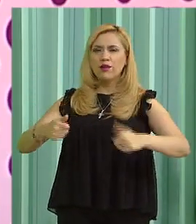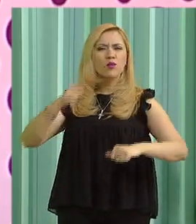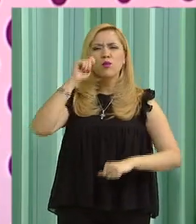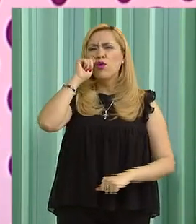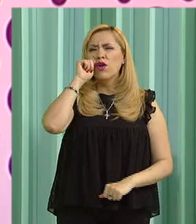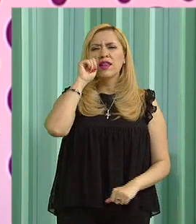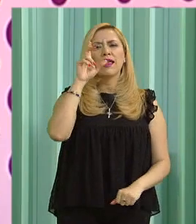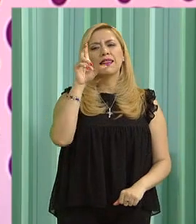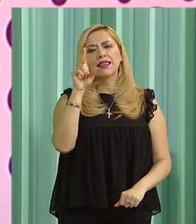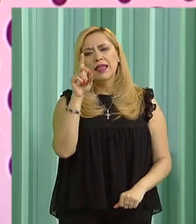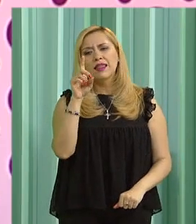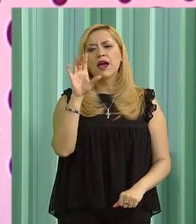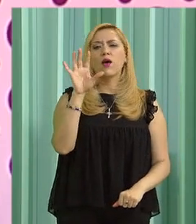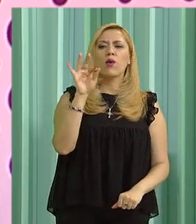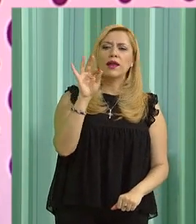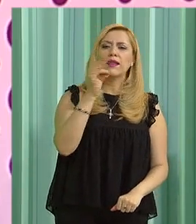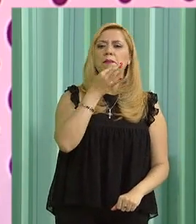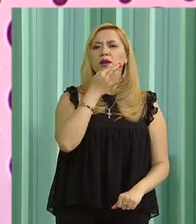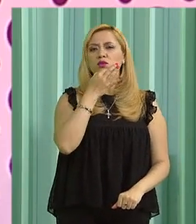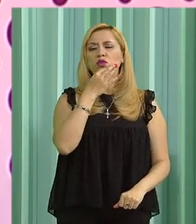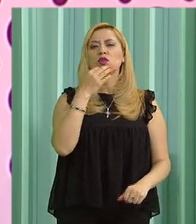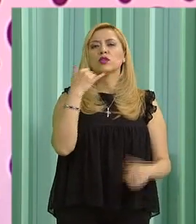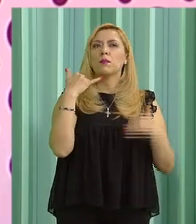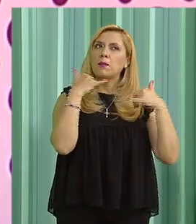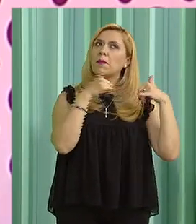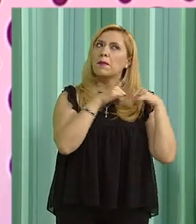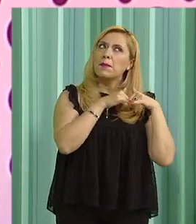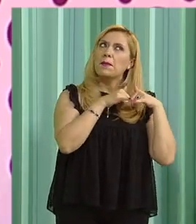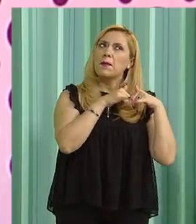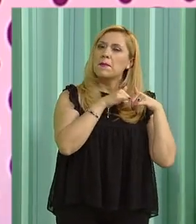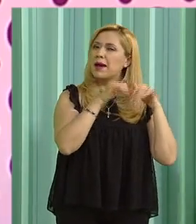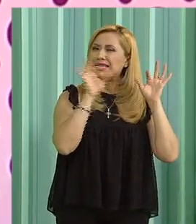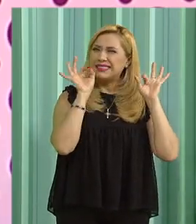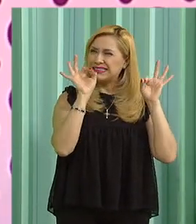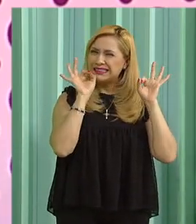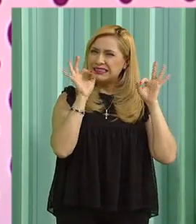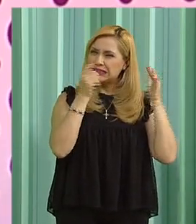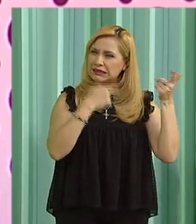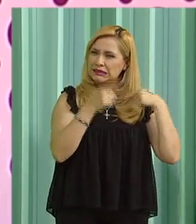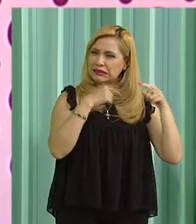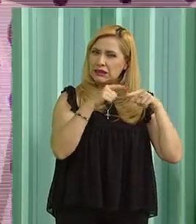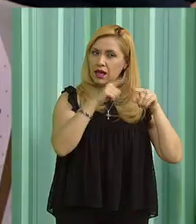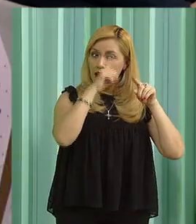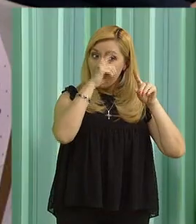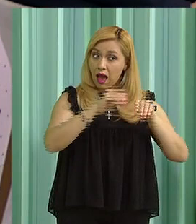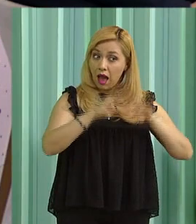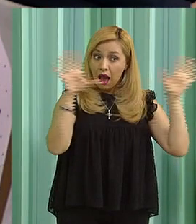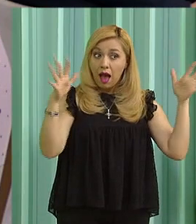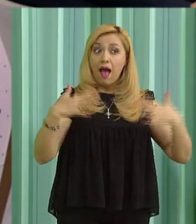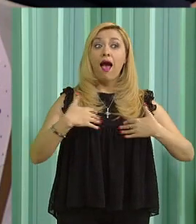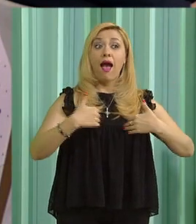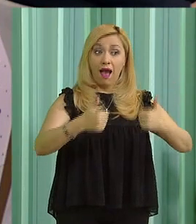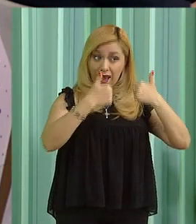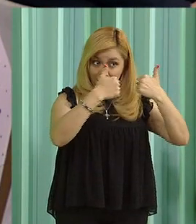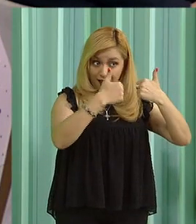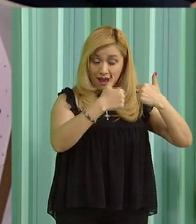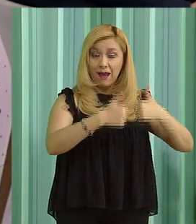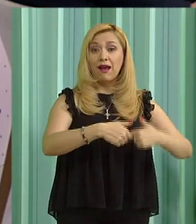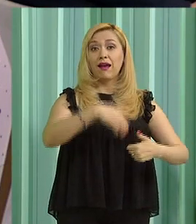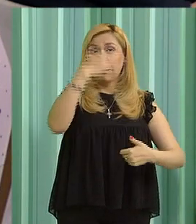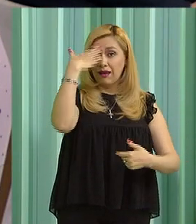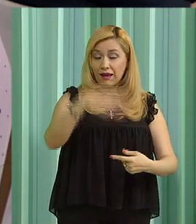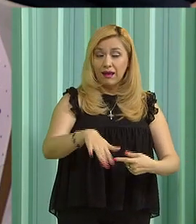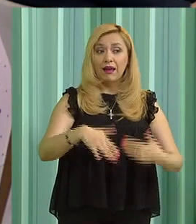media hora o 40 minutos en una llamada, siempre tratamos de que las personas estén muy bien informadas y que nos entiendan los